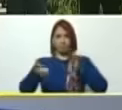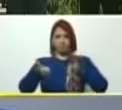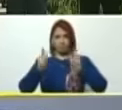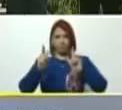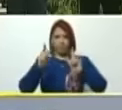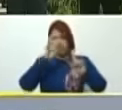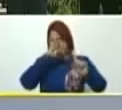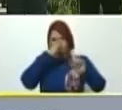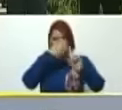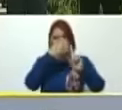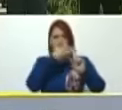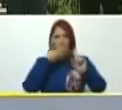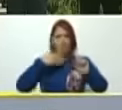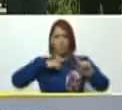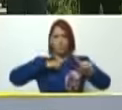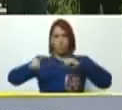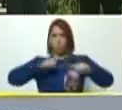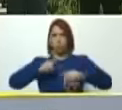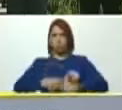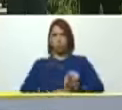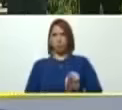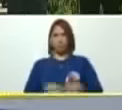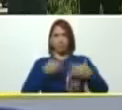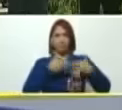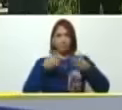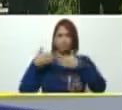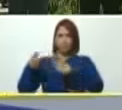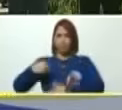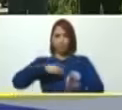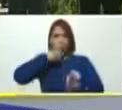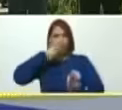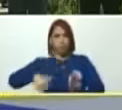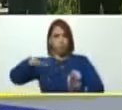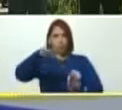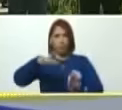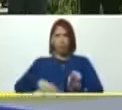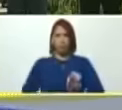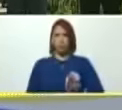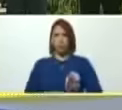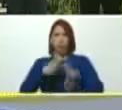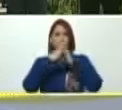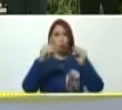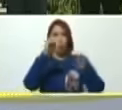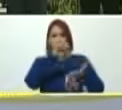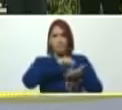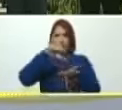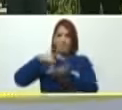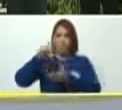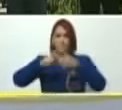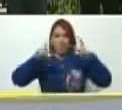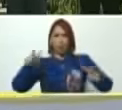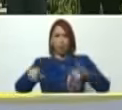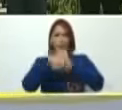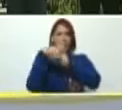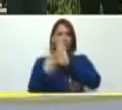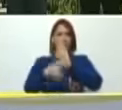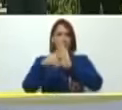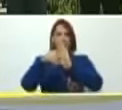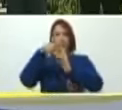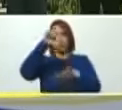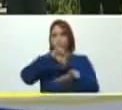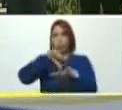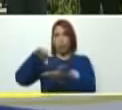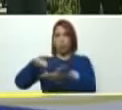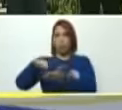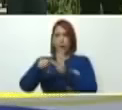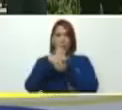ir a una mejor acción para garantizarle a nuestro pueblo, a toda la ciudadanía, el derecho a la ciudad,